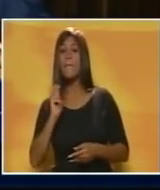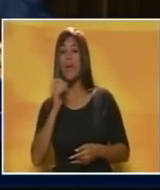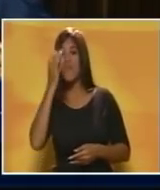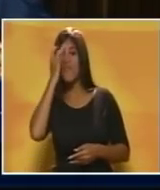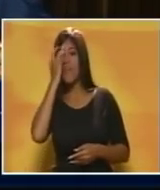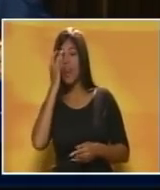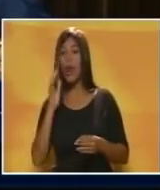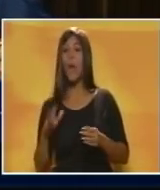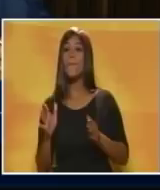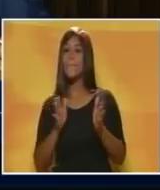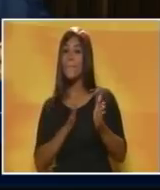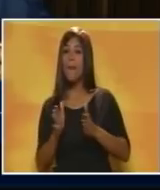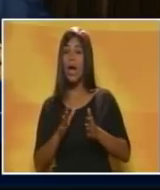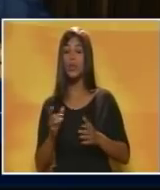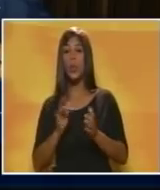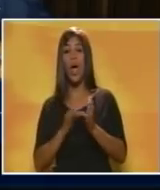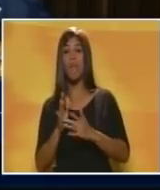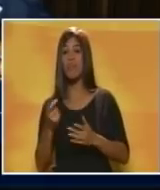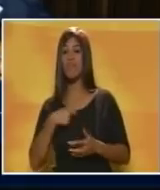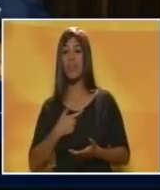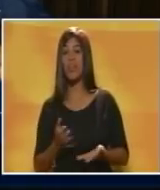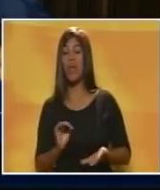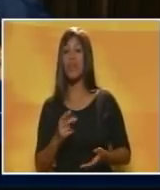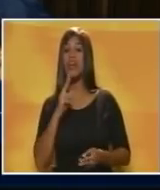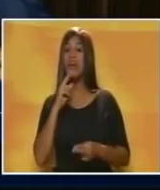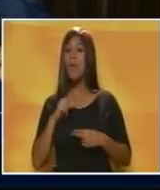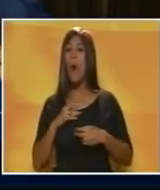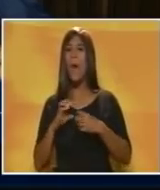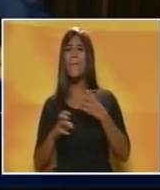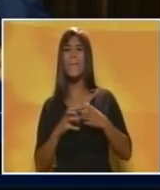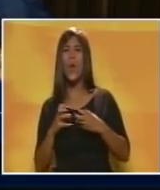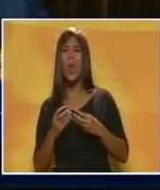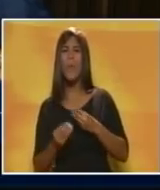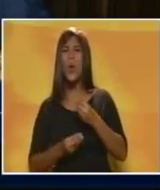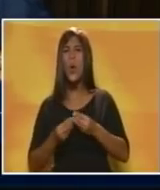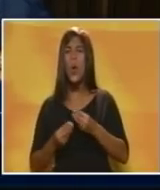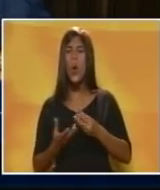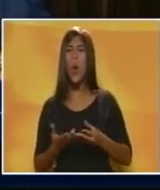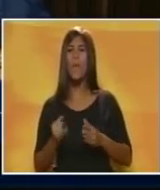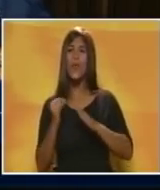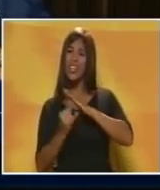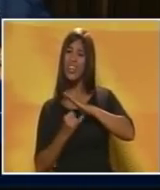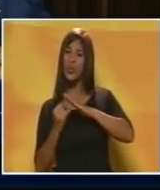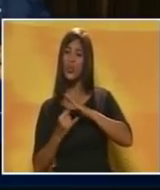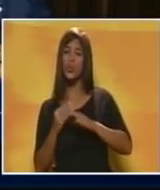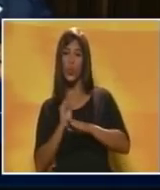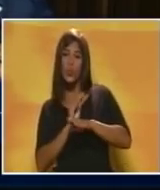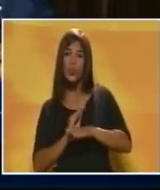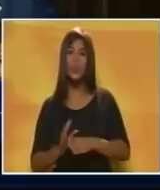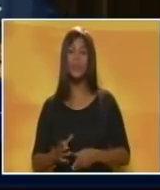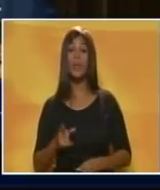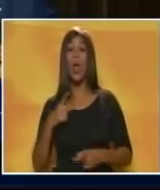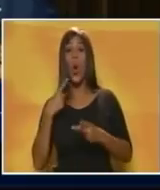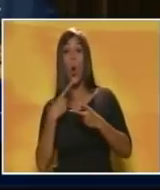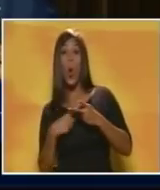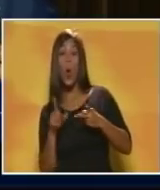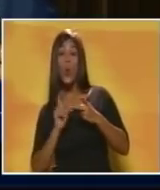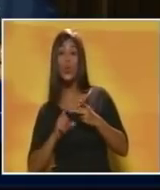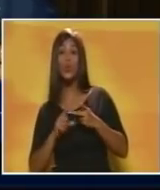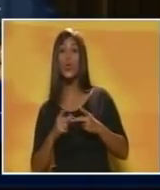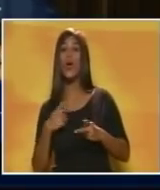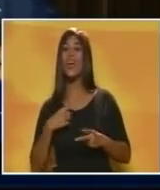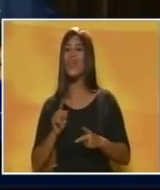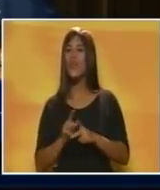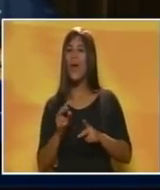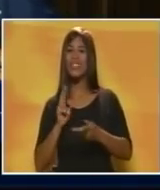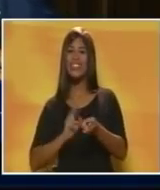febrero, marzo y abril, lo cual trae como resultado problemas en el funcionamiento del Instituto de Previsión. Por otro lado, la cobertura de HCM,